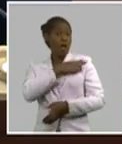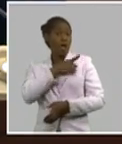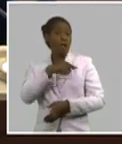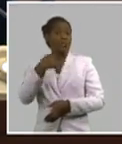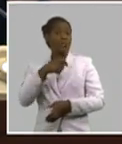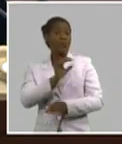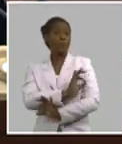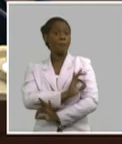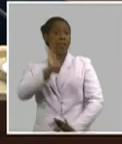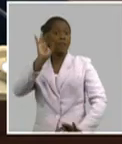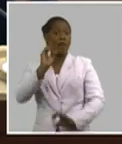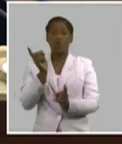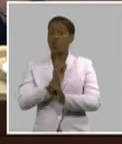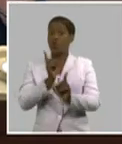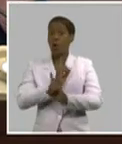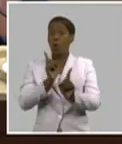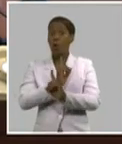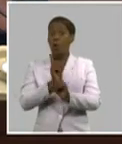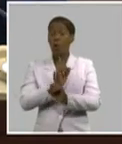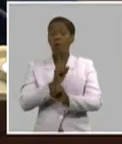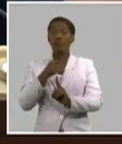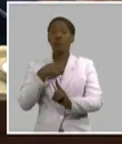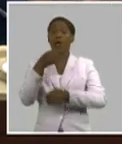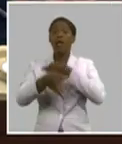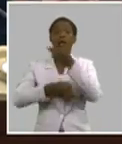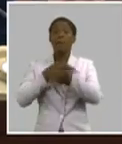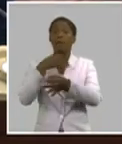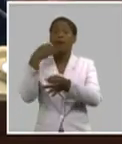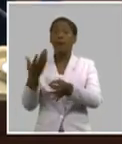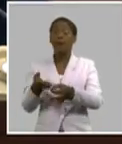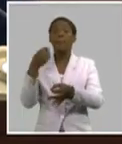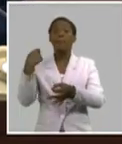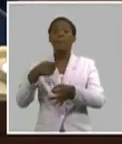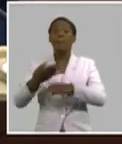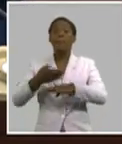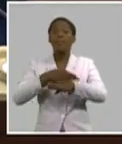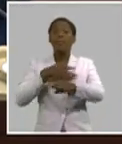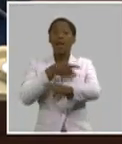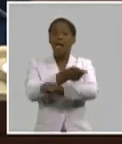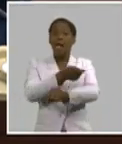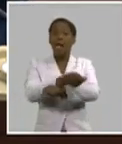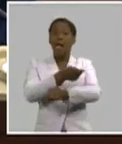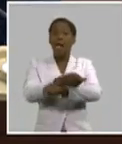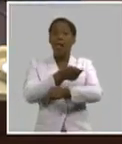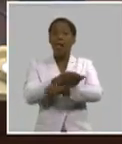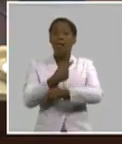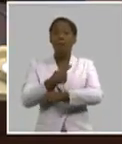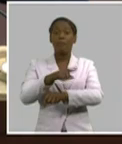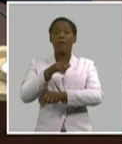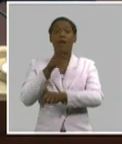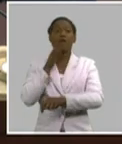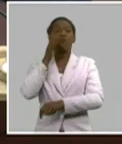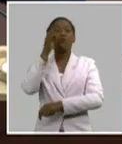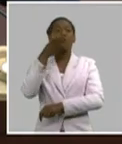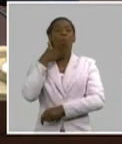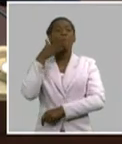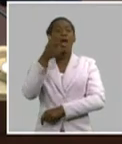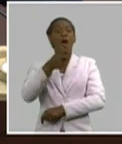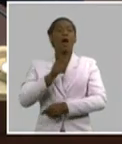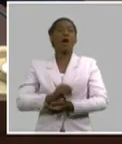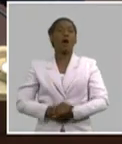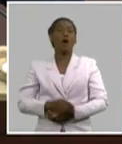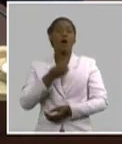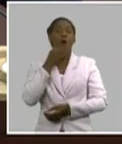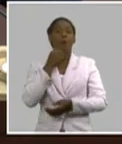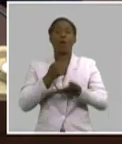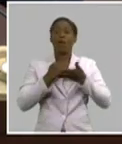en una sola plataforma para que no se nos disperse y para que la integremos con lo que ha aportado ese pensamiento